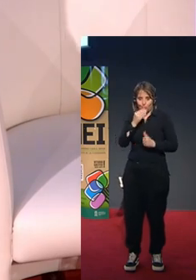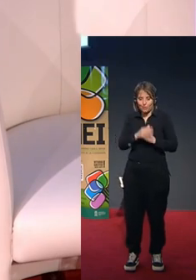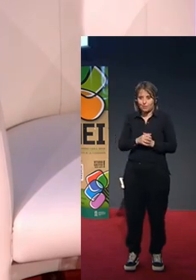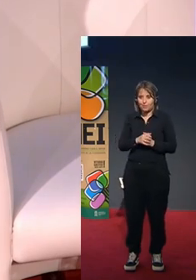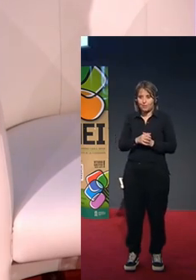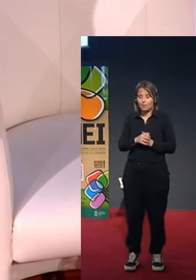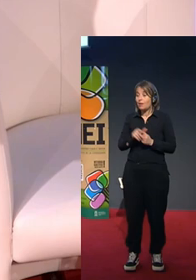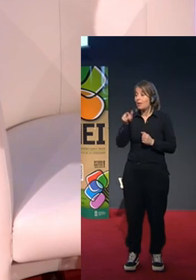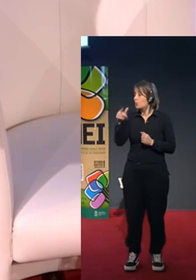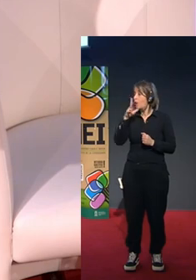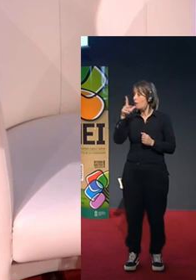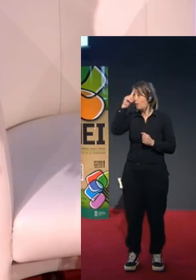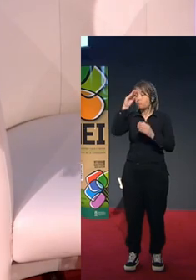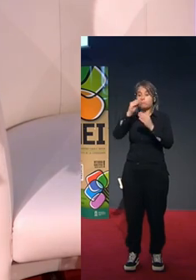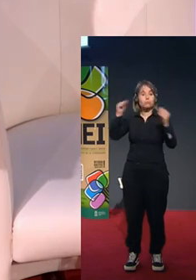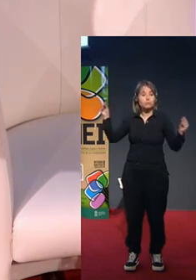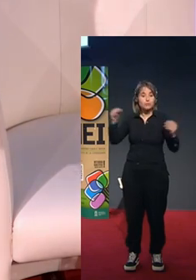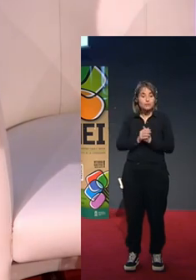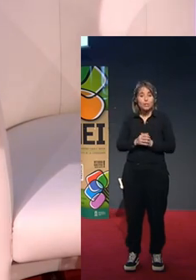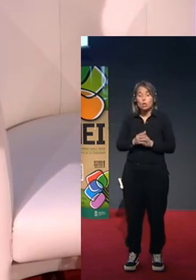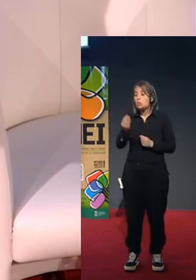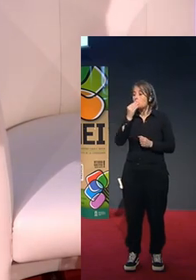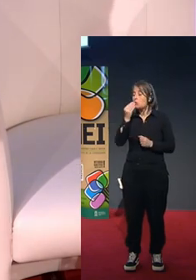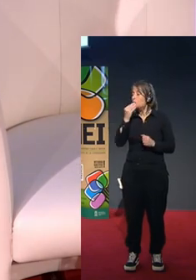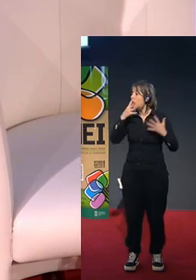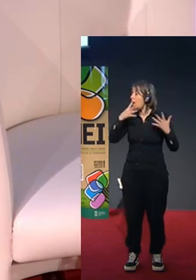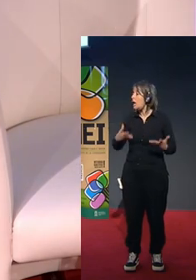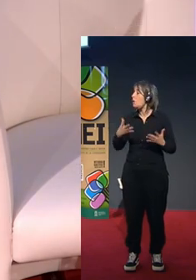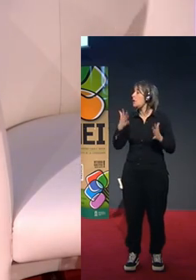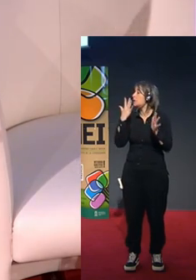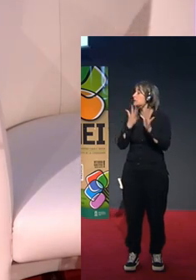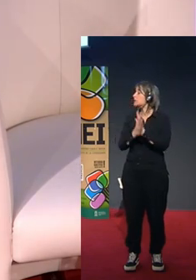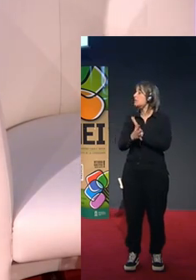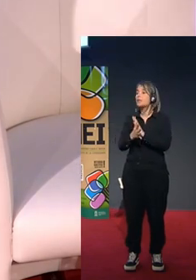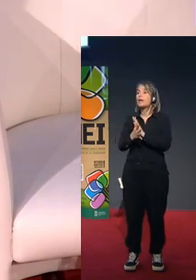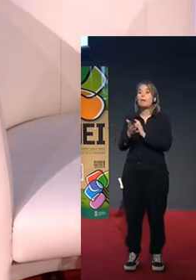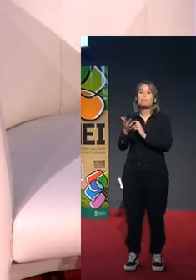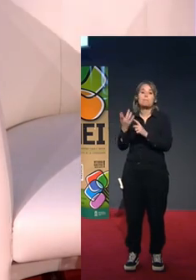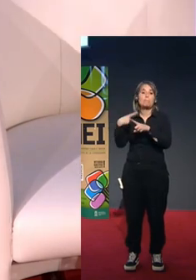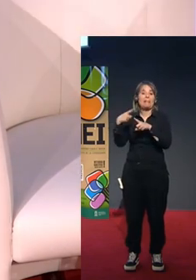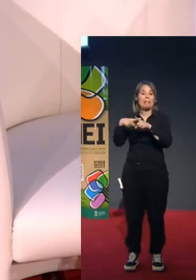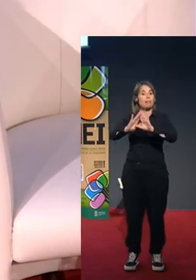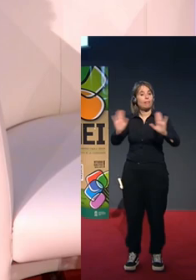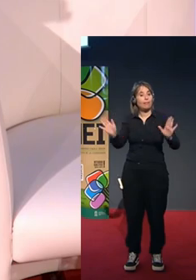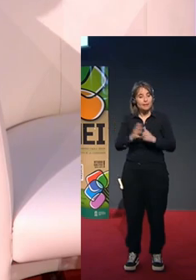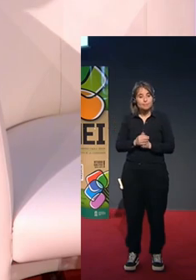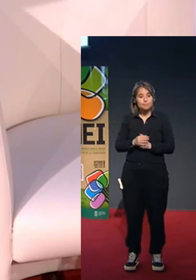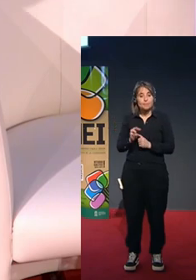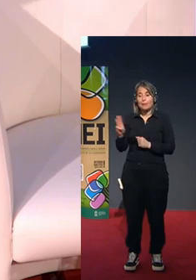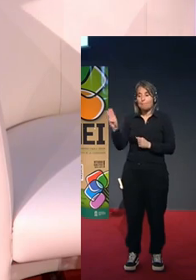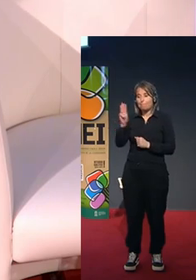es algo que hemos dejado de hacer porque ahora la comida se ha convertido en mercancía digamos que Pepe ya